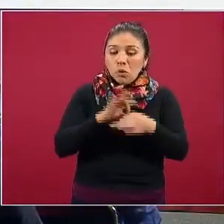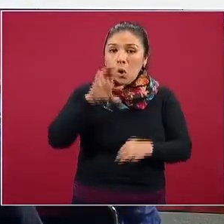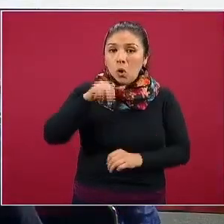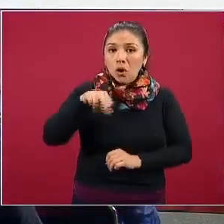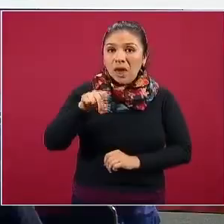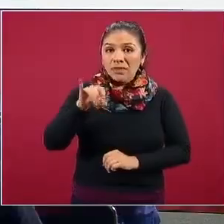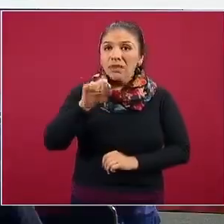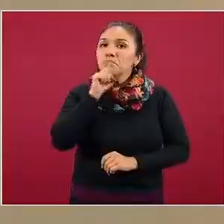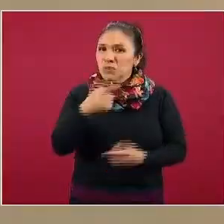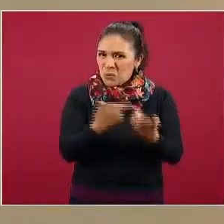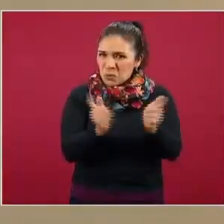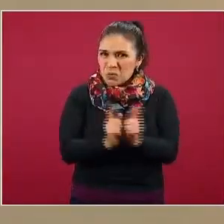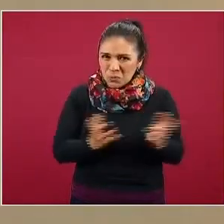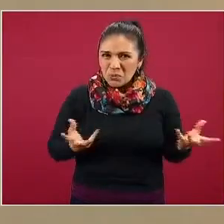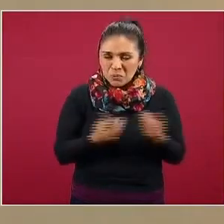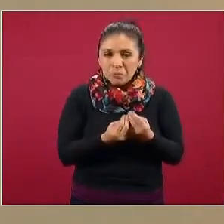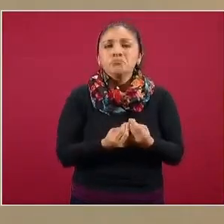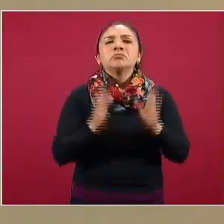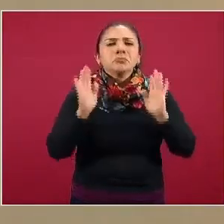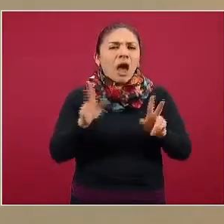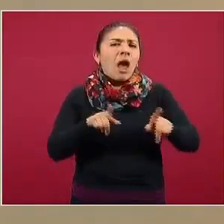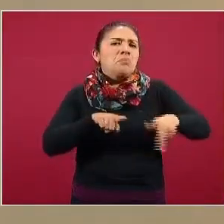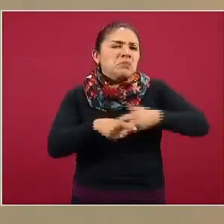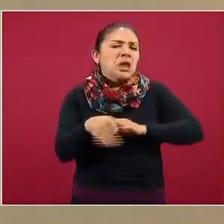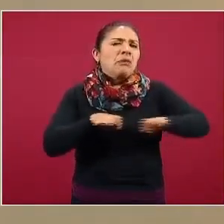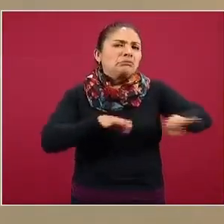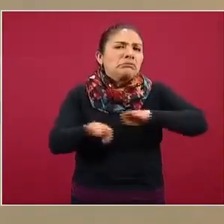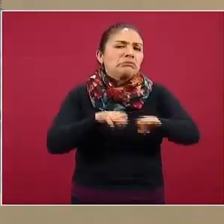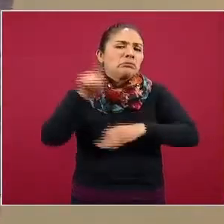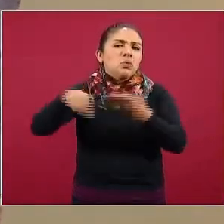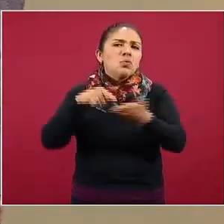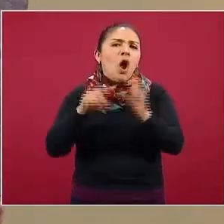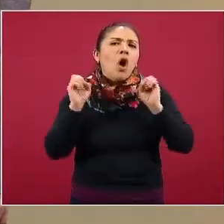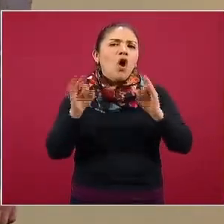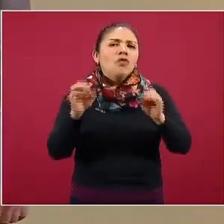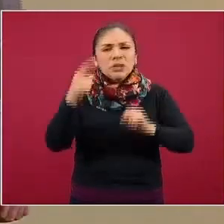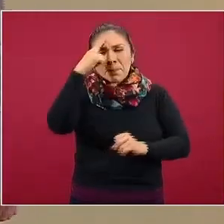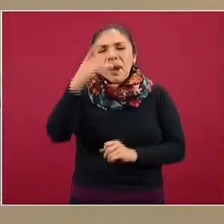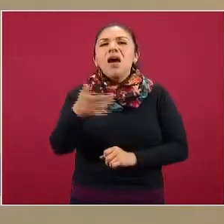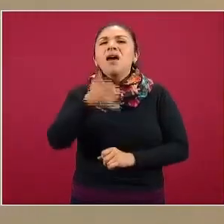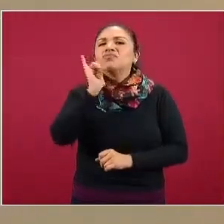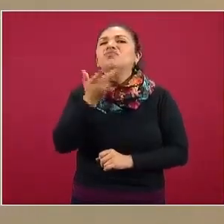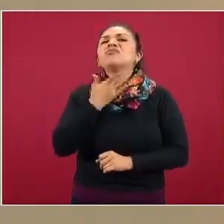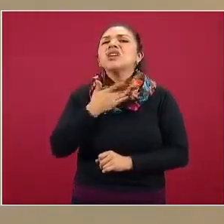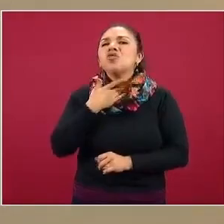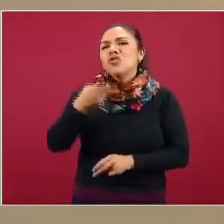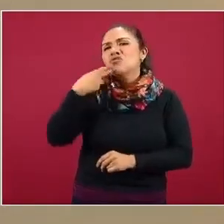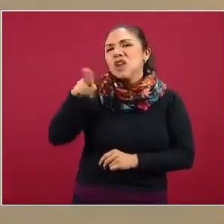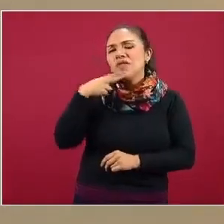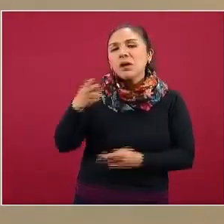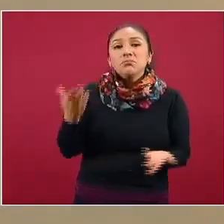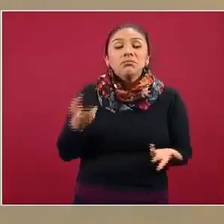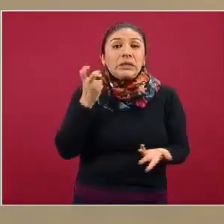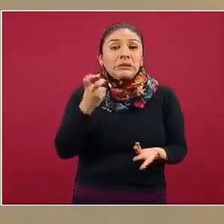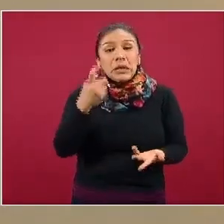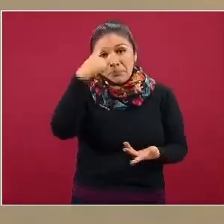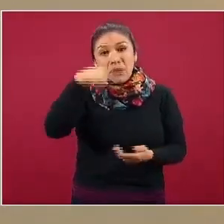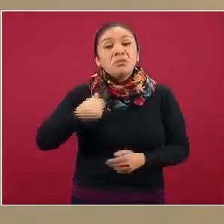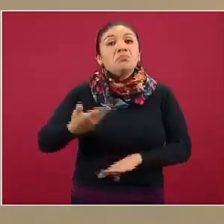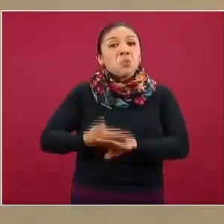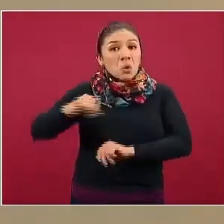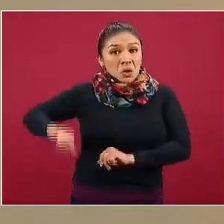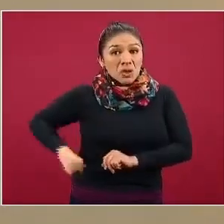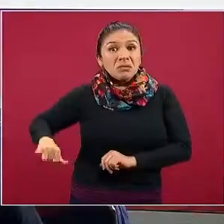este grupo, se ha estado trabajando en la Oficina de Alcohol y Tabaco una campaña en donde nos ha